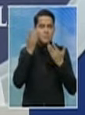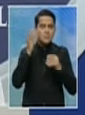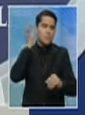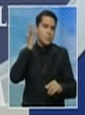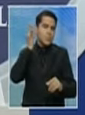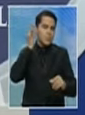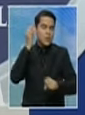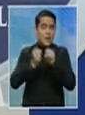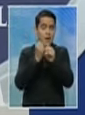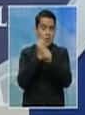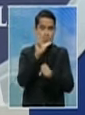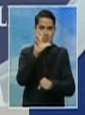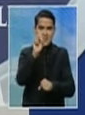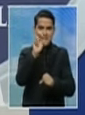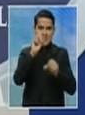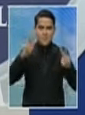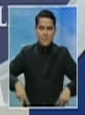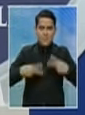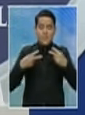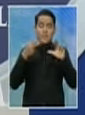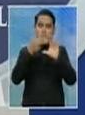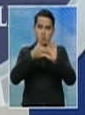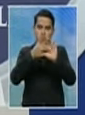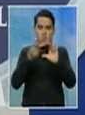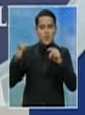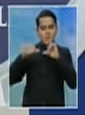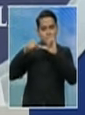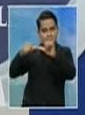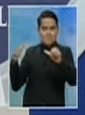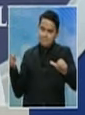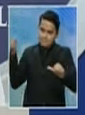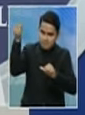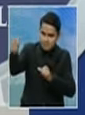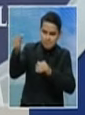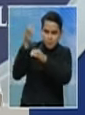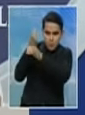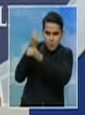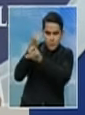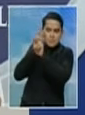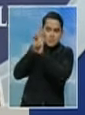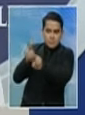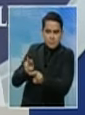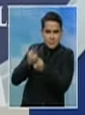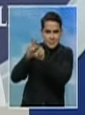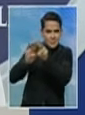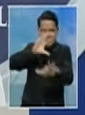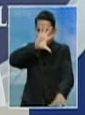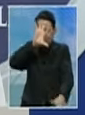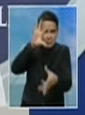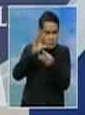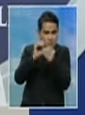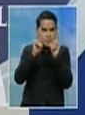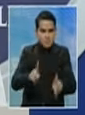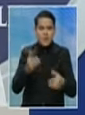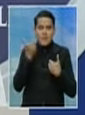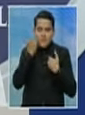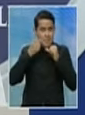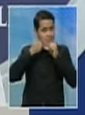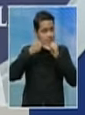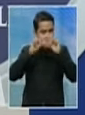años que está estable y permanece con autoaislamiento. Todos los casos están en constante